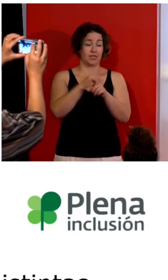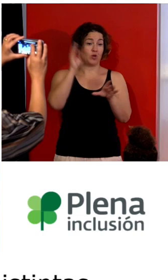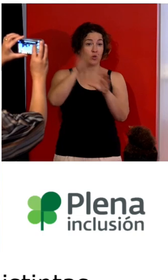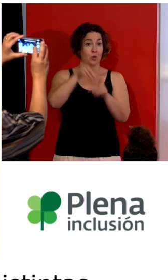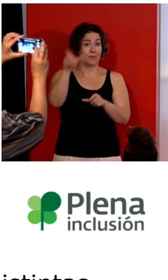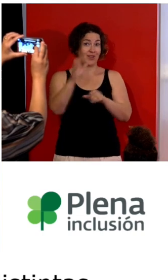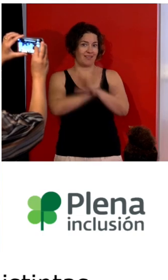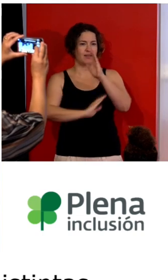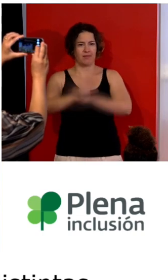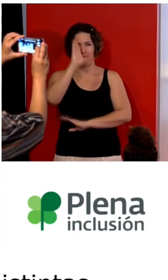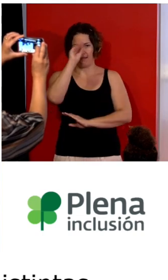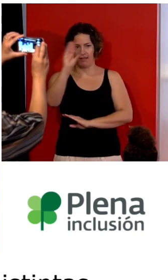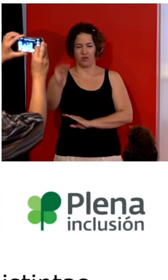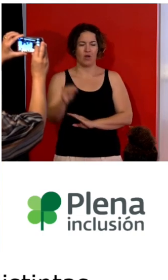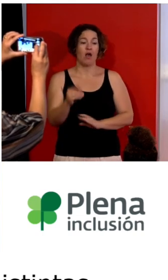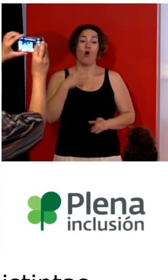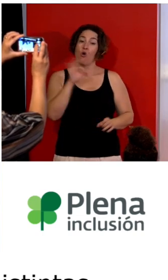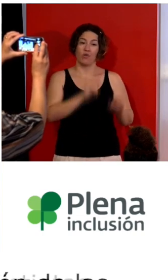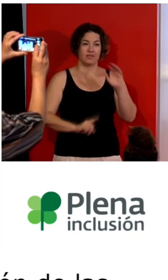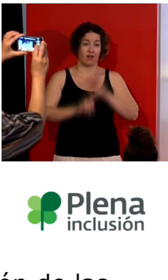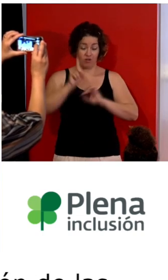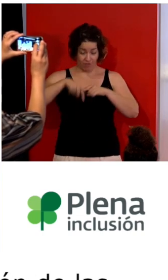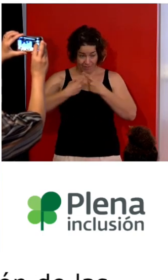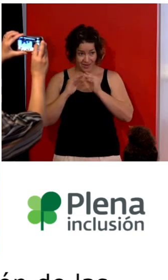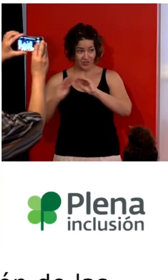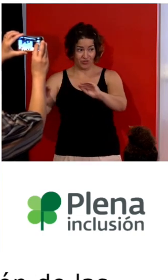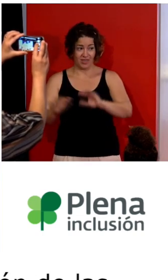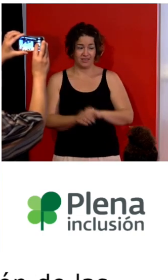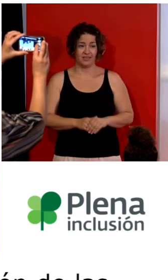con discapacidad intelectual o del desarrollo y su familia